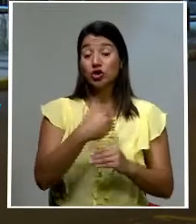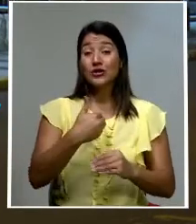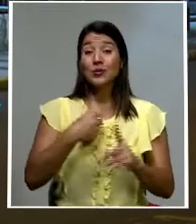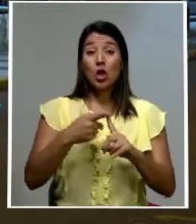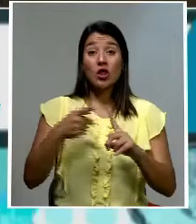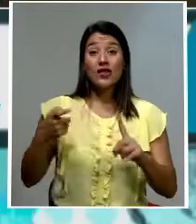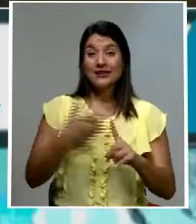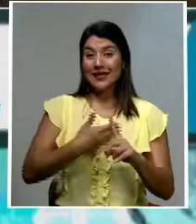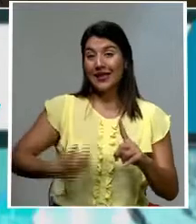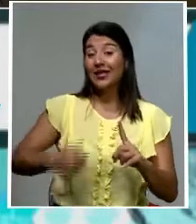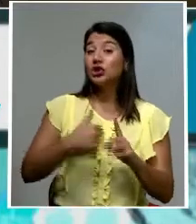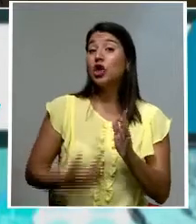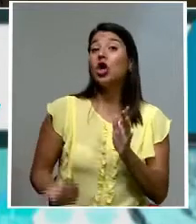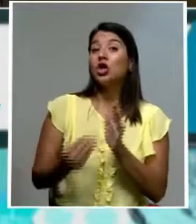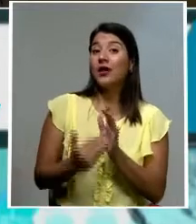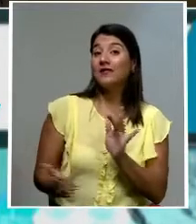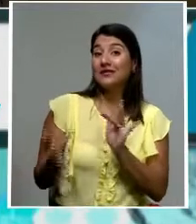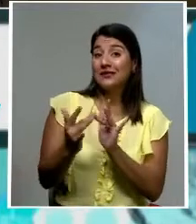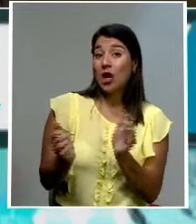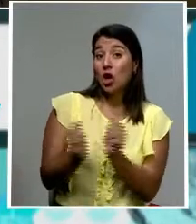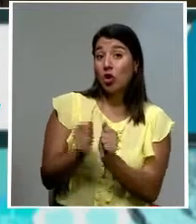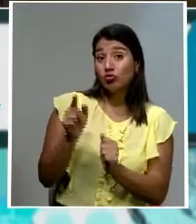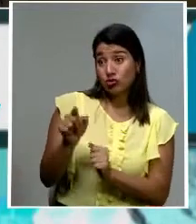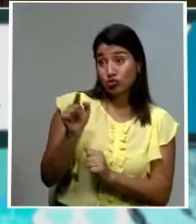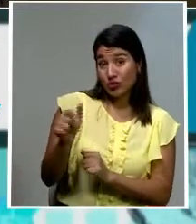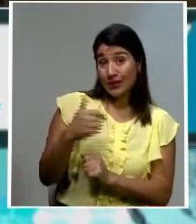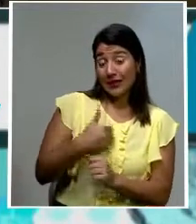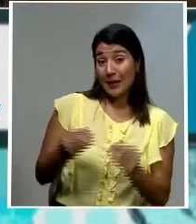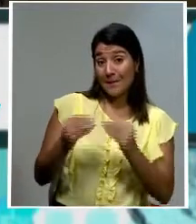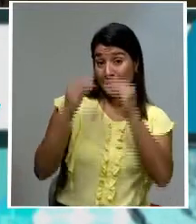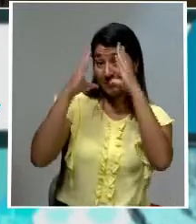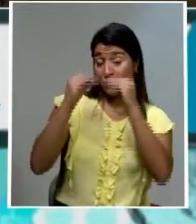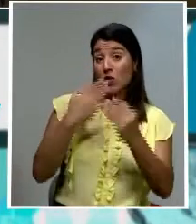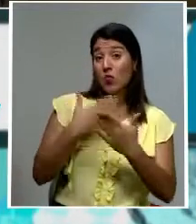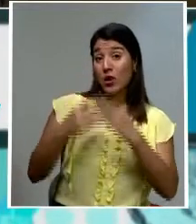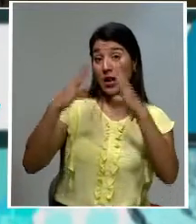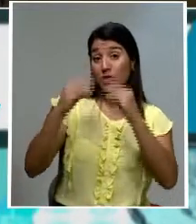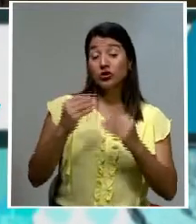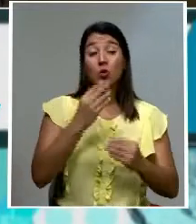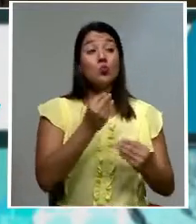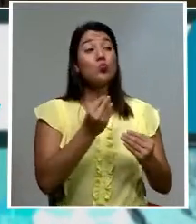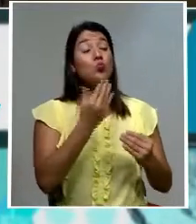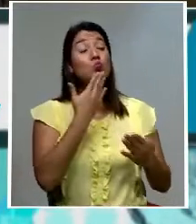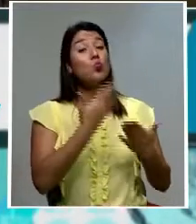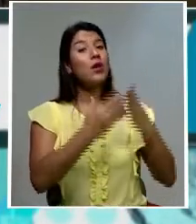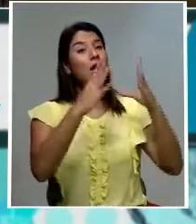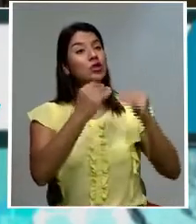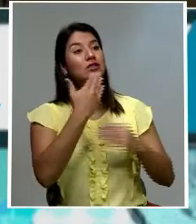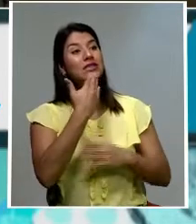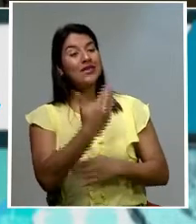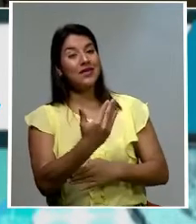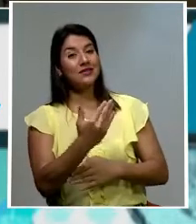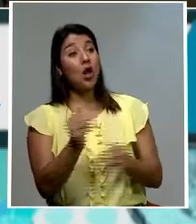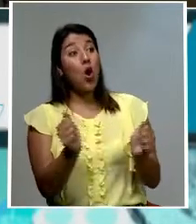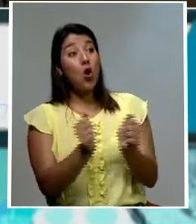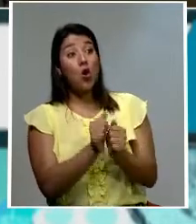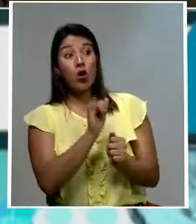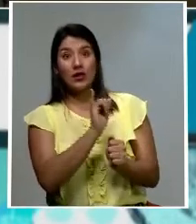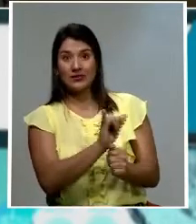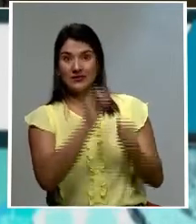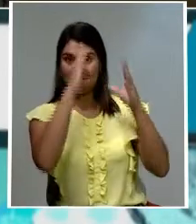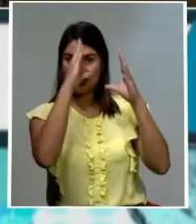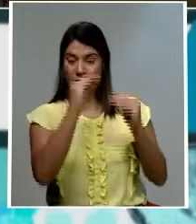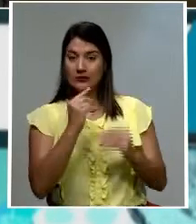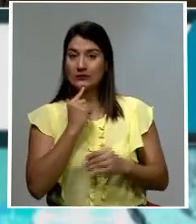Regreso con usted al estudio allá en San José, donde tiene más detalles. Buenas noches. Buenas noches, muchas gracias Andrés Ortiz con esta